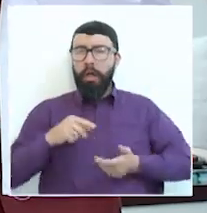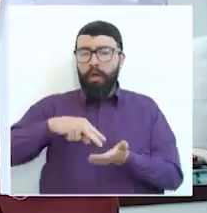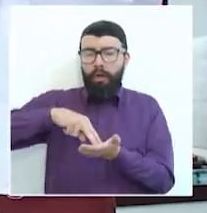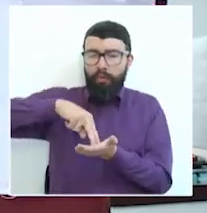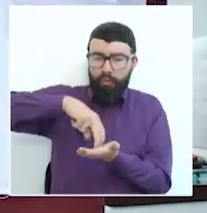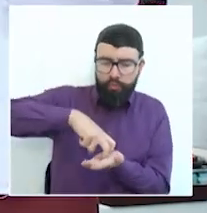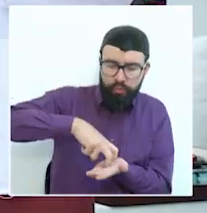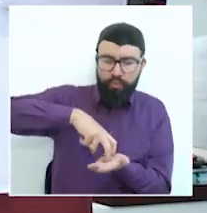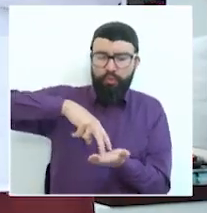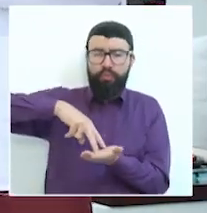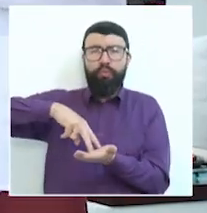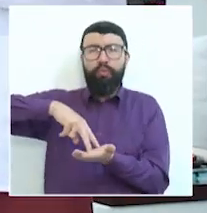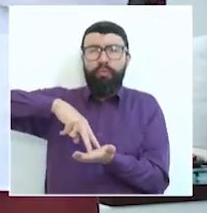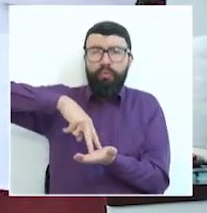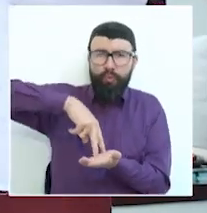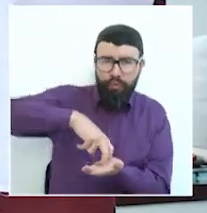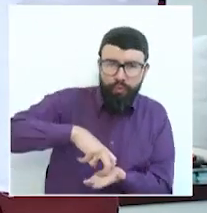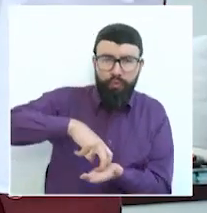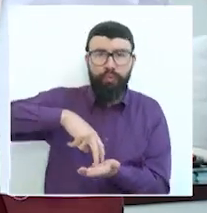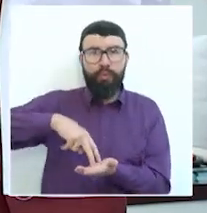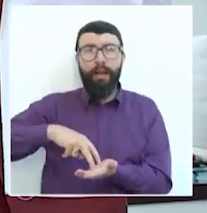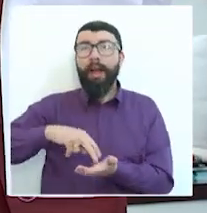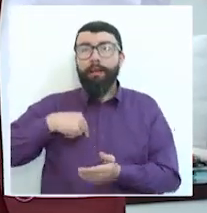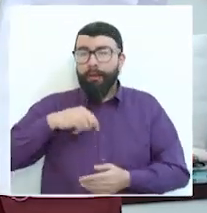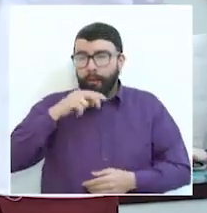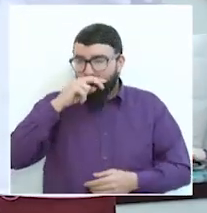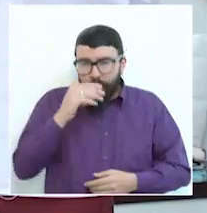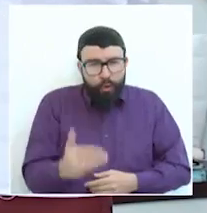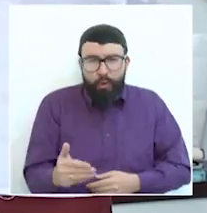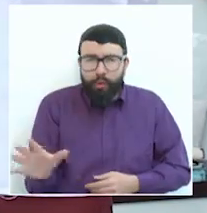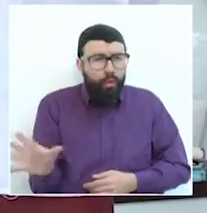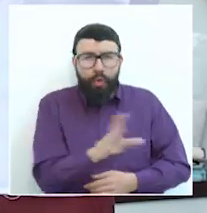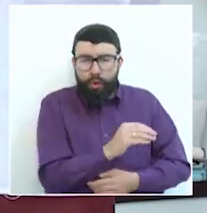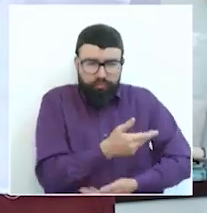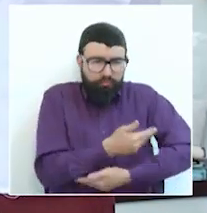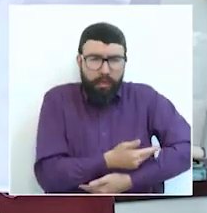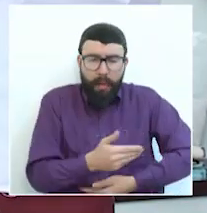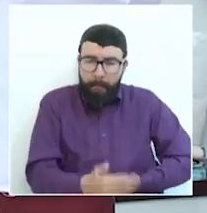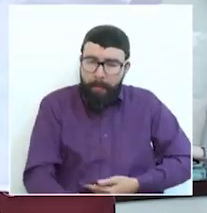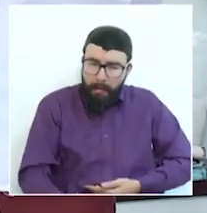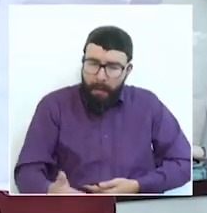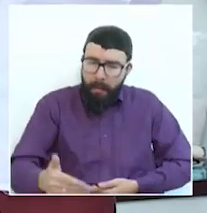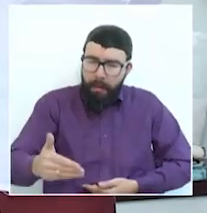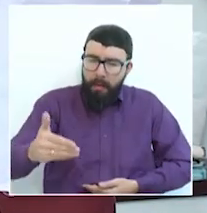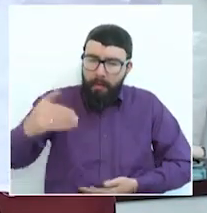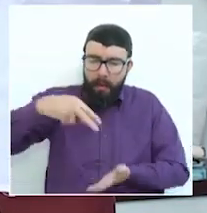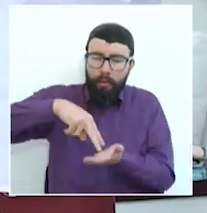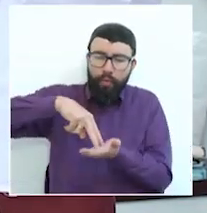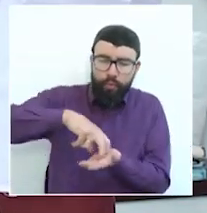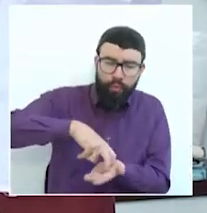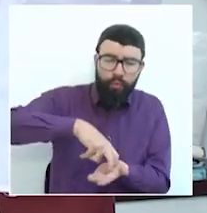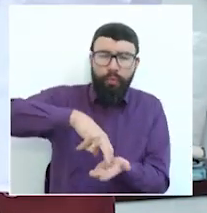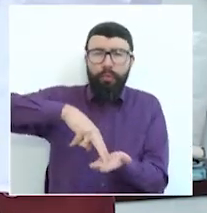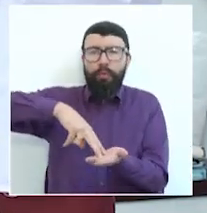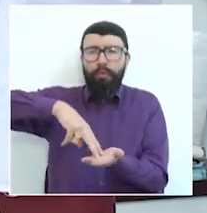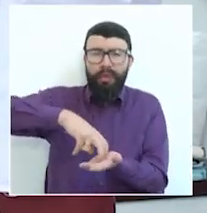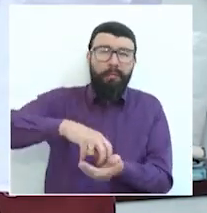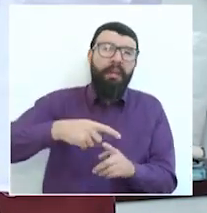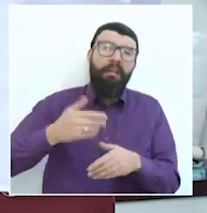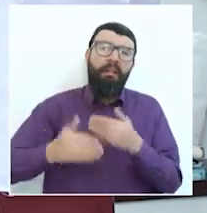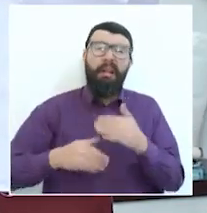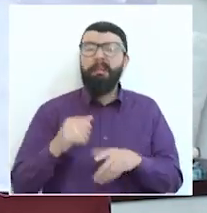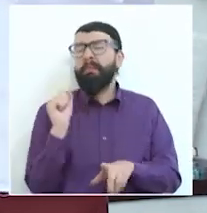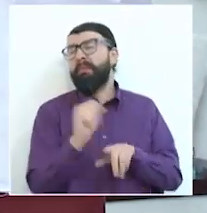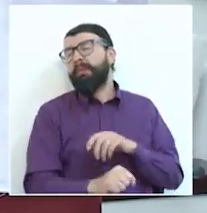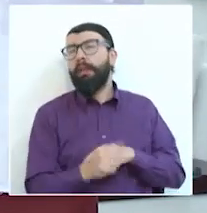que está pequeño está haciendo este movimiento, y a medida que vamos creciendo vamos desaprendiendo ese movimiento, desafortunadamente. Si